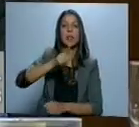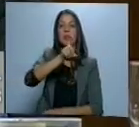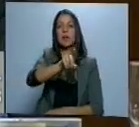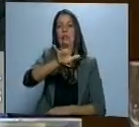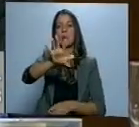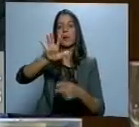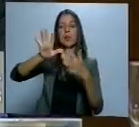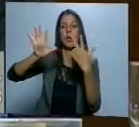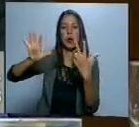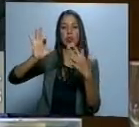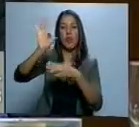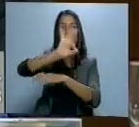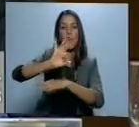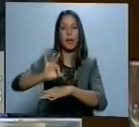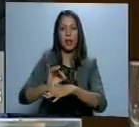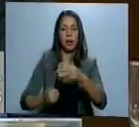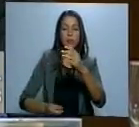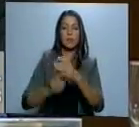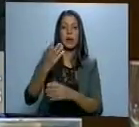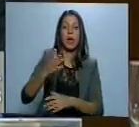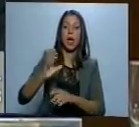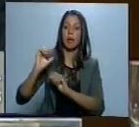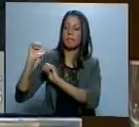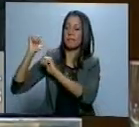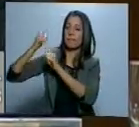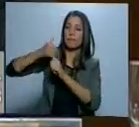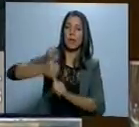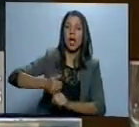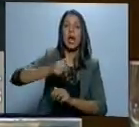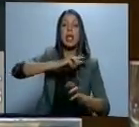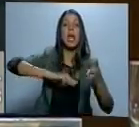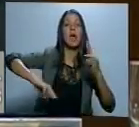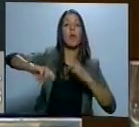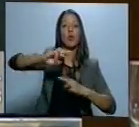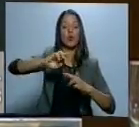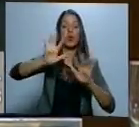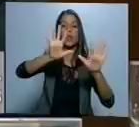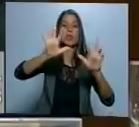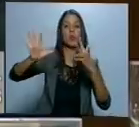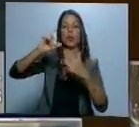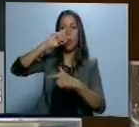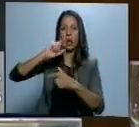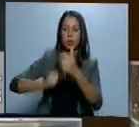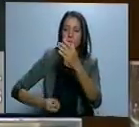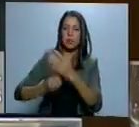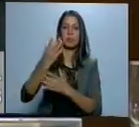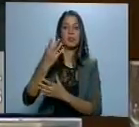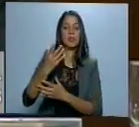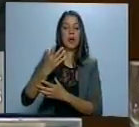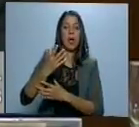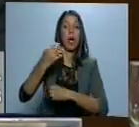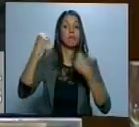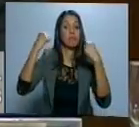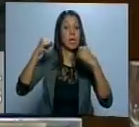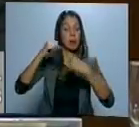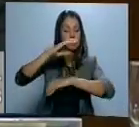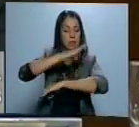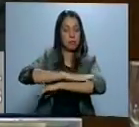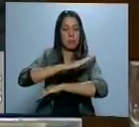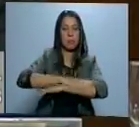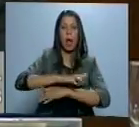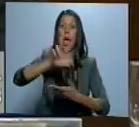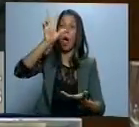Federación y 18 de la Revolución Bolivariana. Cúmplase. Delcy Rodríguez